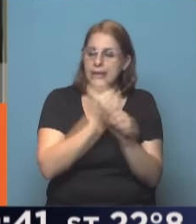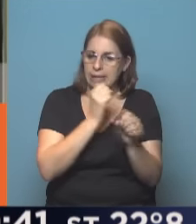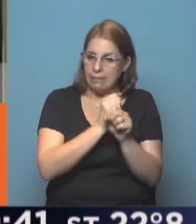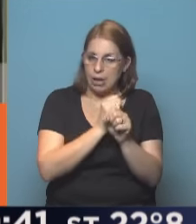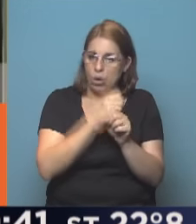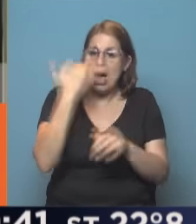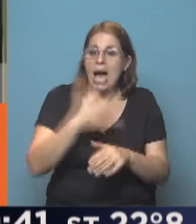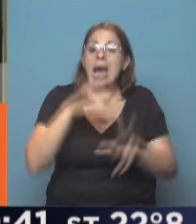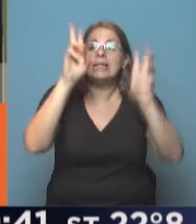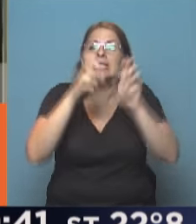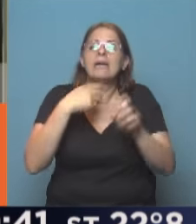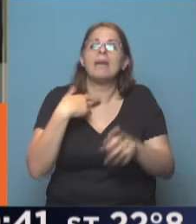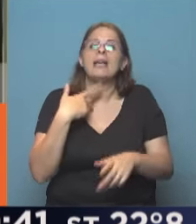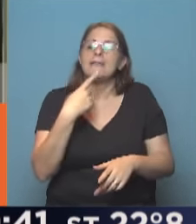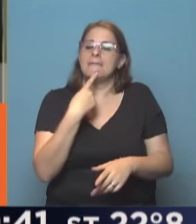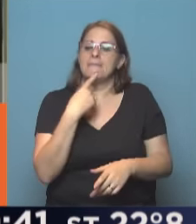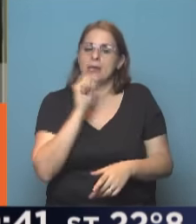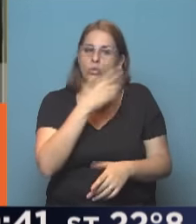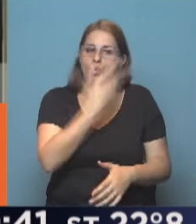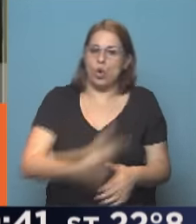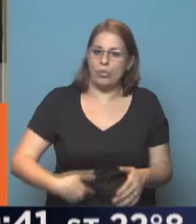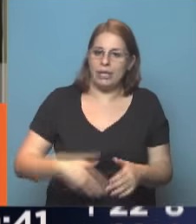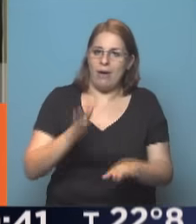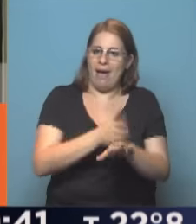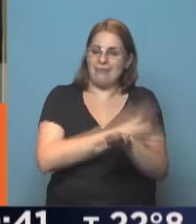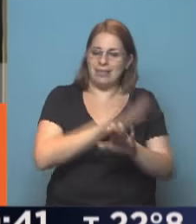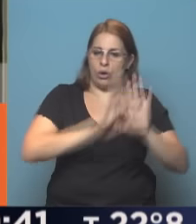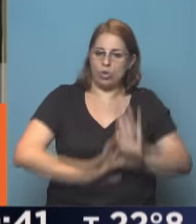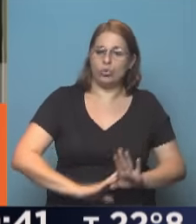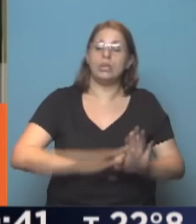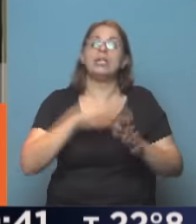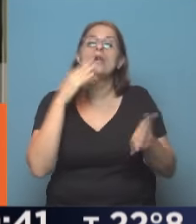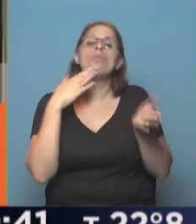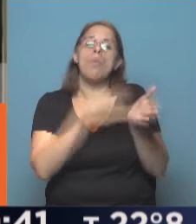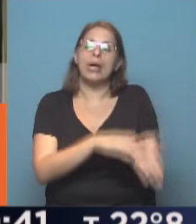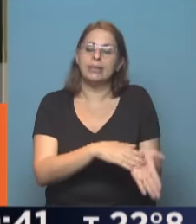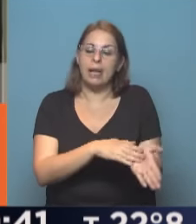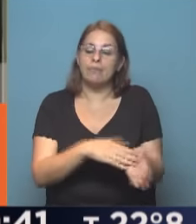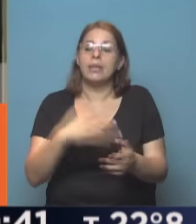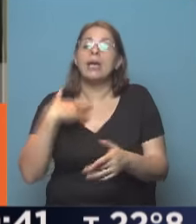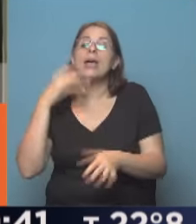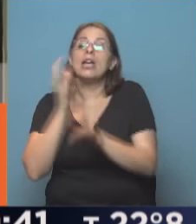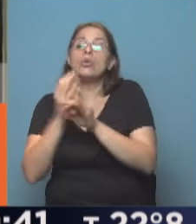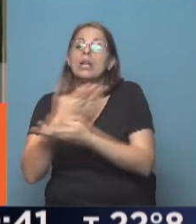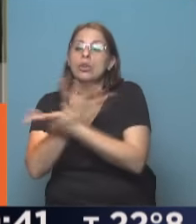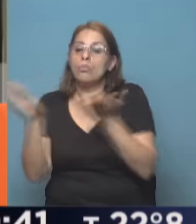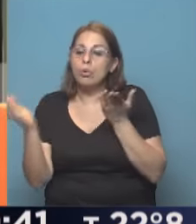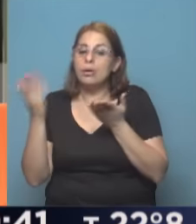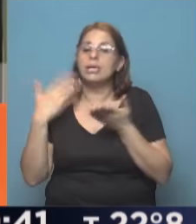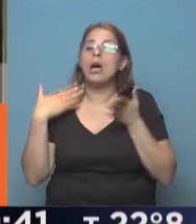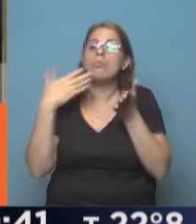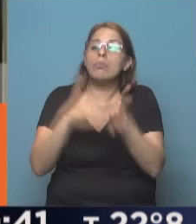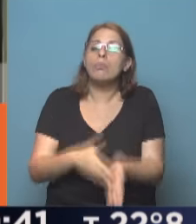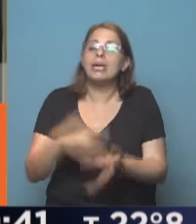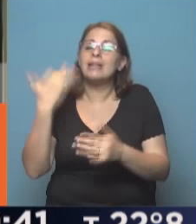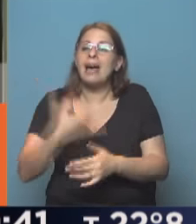un cuestionamiento al gobierno que construyó la muestra. Respecto a la educación pública, las propuestas que venimos haciendo tienen